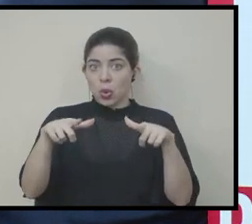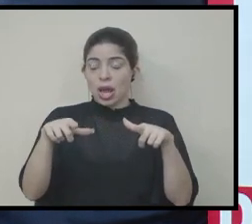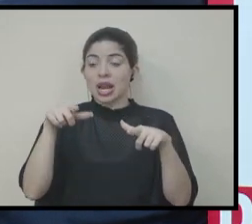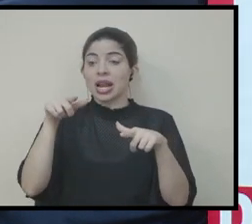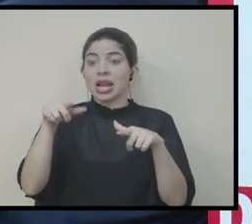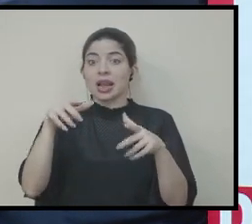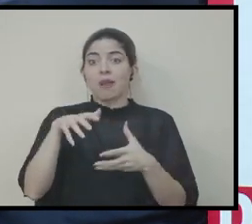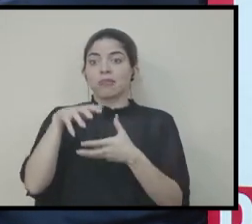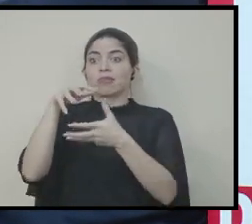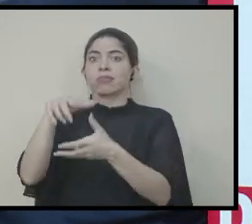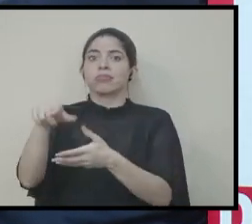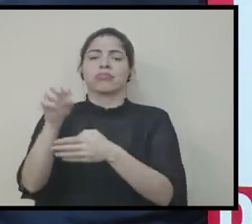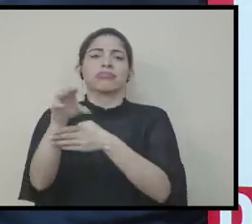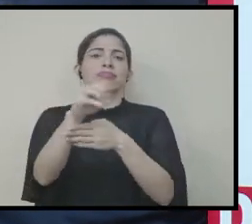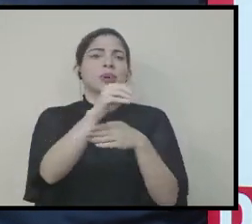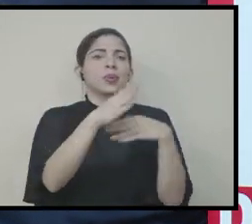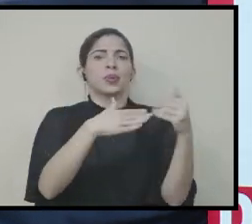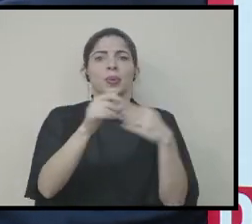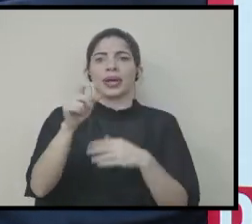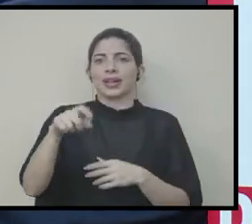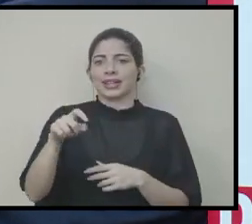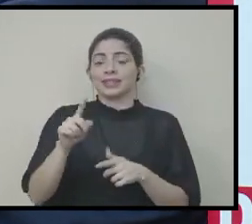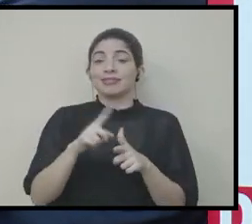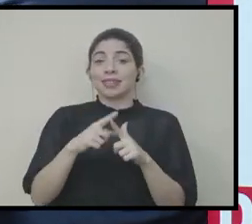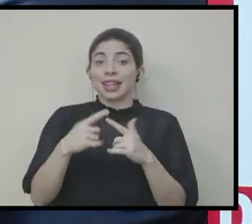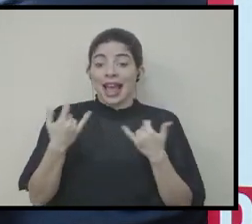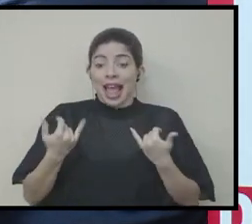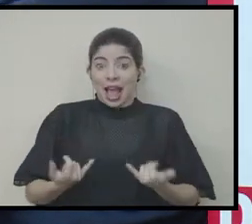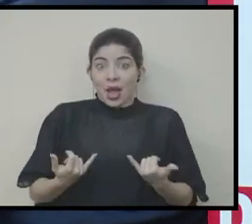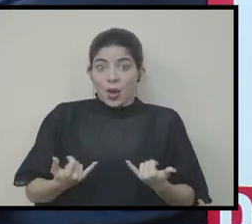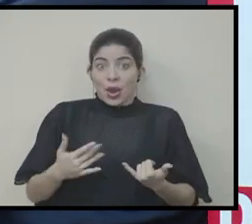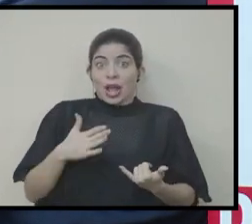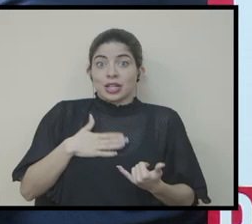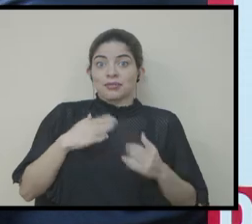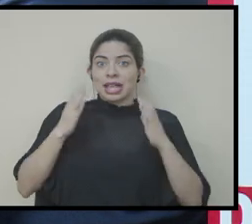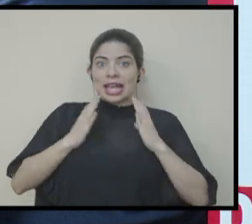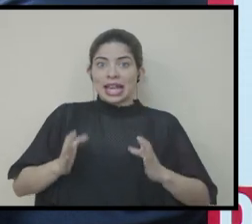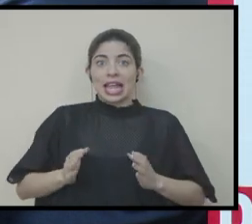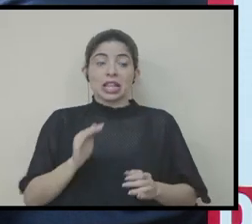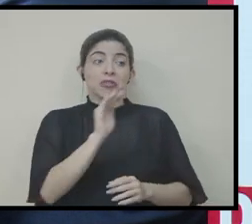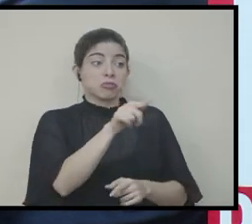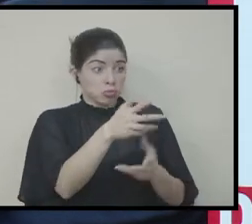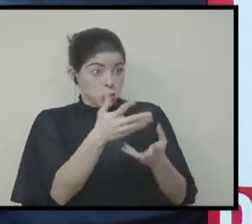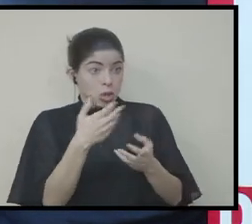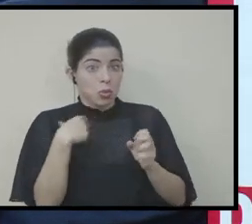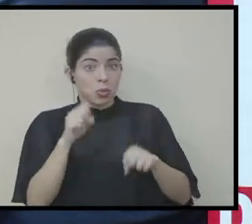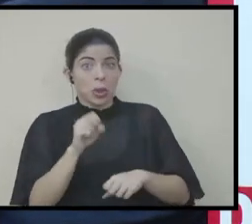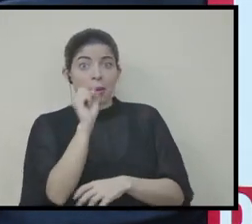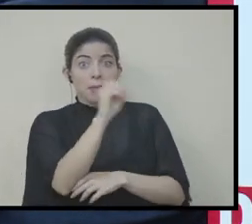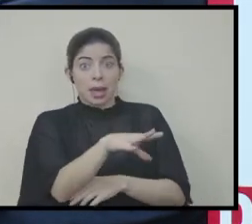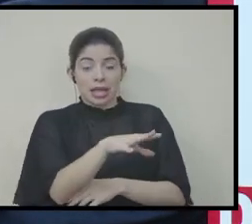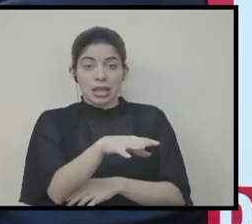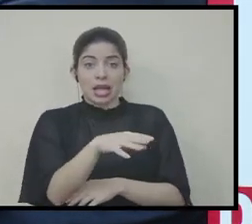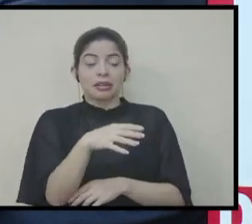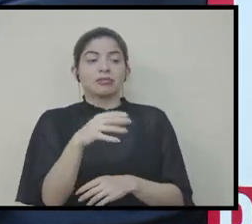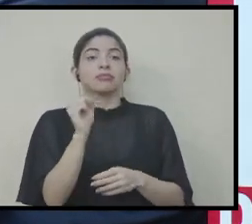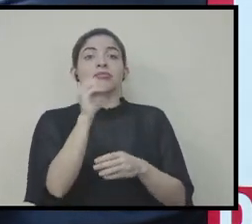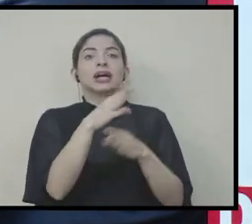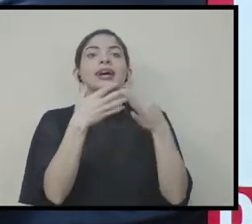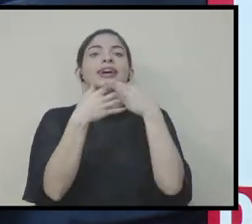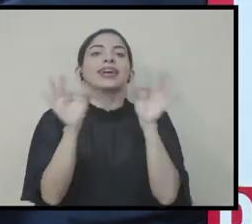lleva lo que tenga que mandar. Entonces ahora le doy al cliente la posibilidad de enviárselo, le regalo el